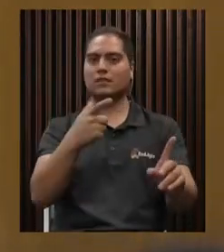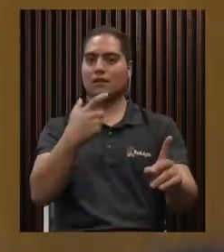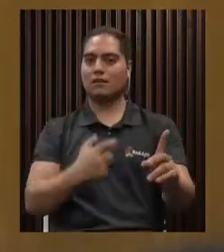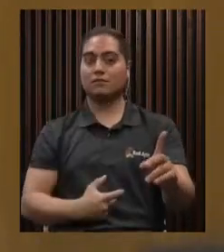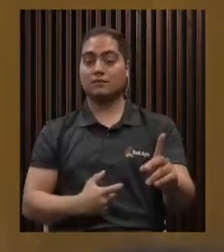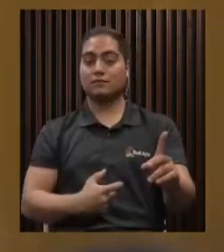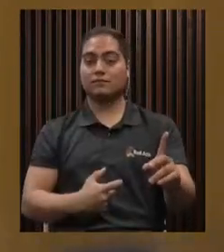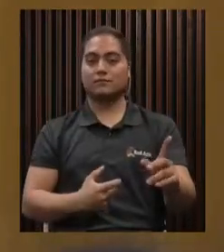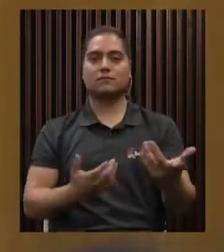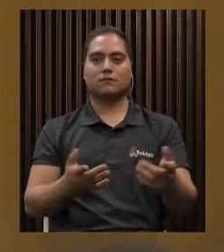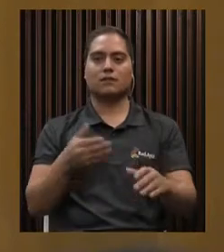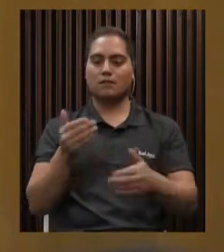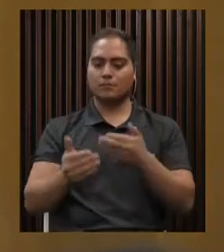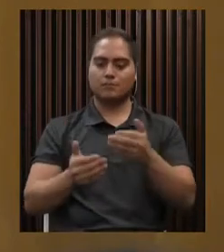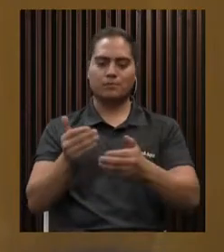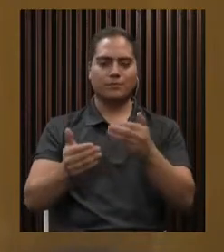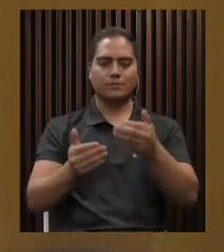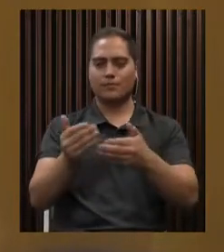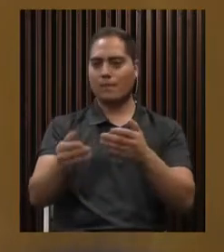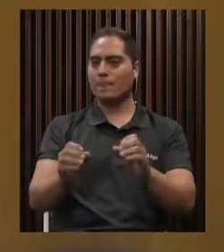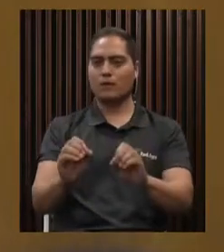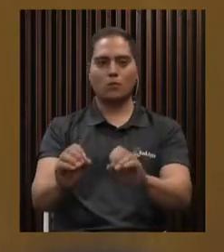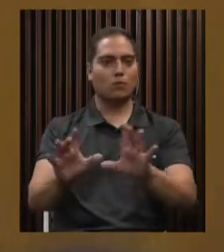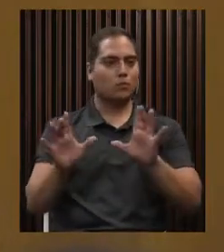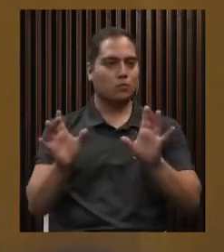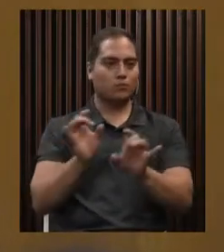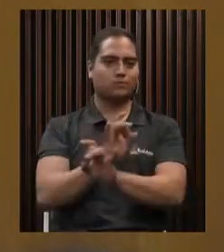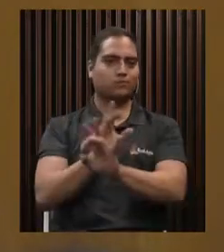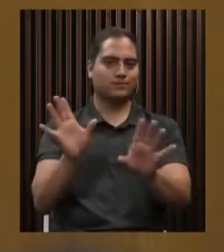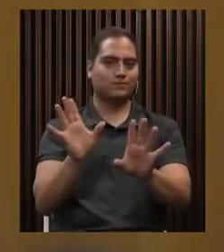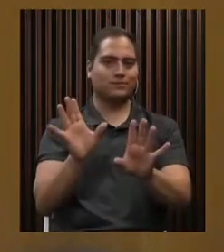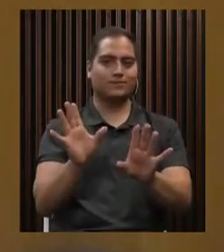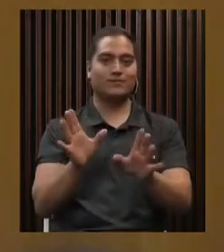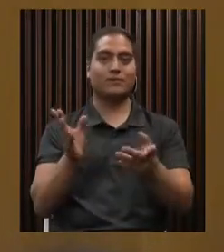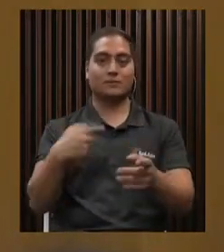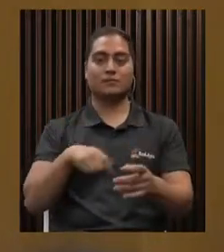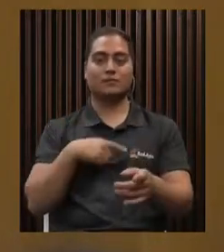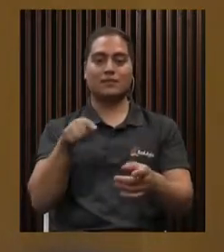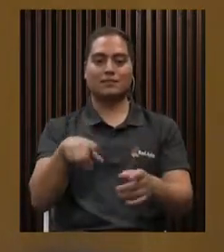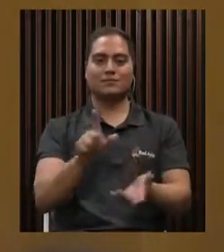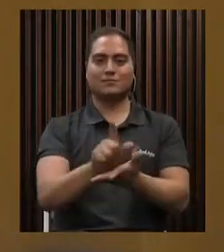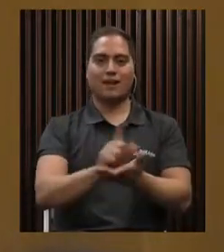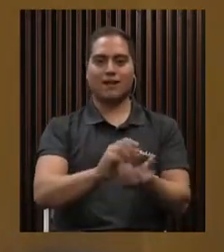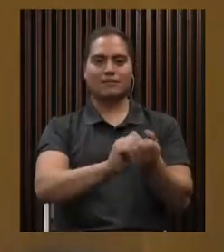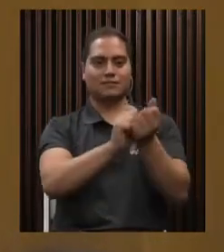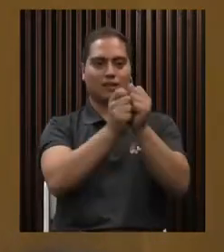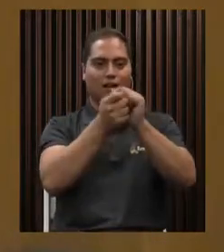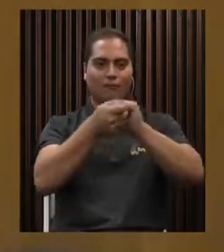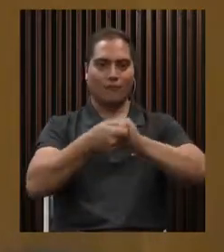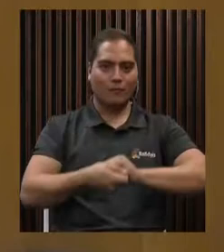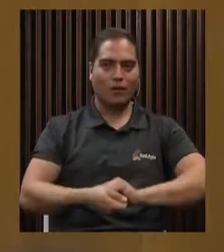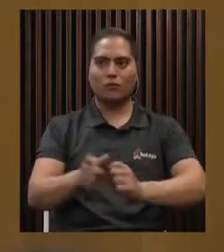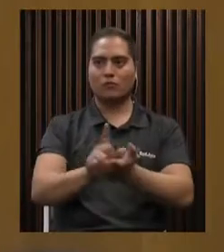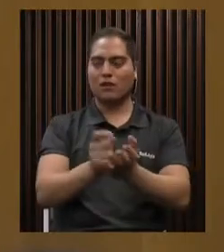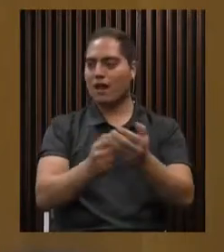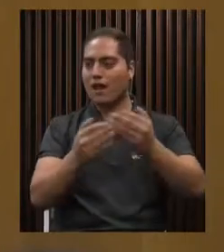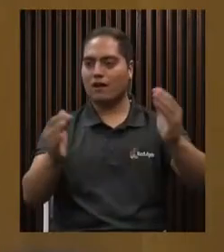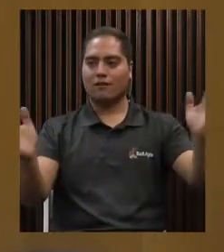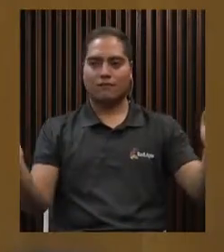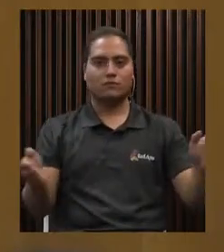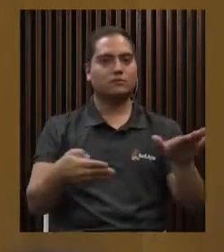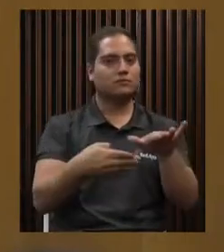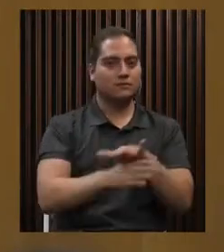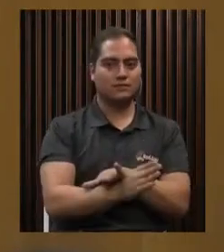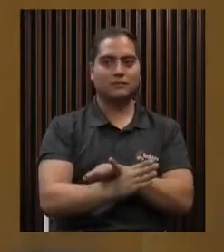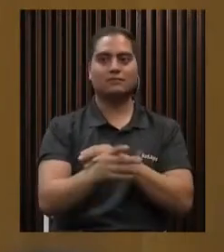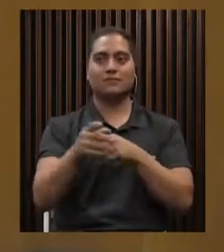proceso fantástico poder trabajar en este espacio y transformarlo en un lugar cada vez más abierto hacia, cierto, una